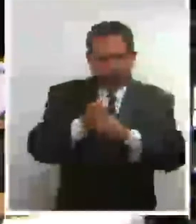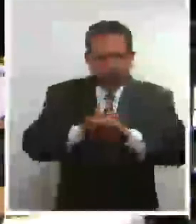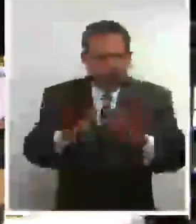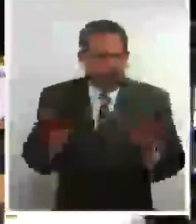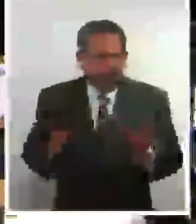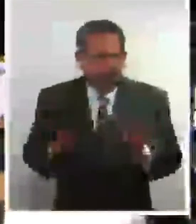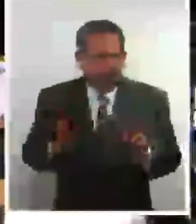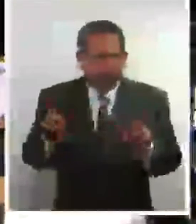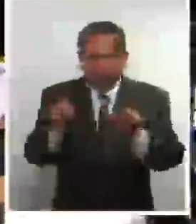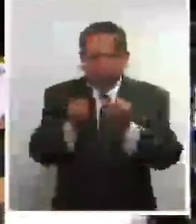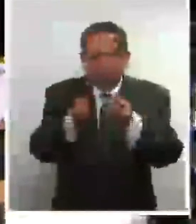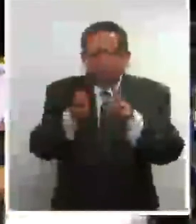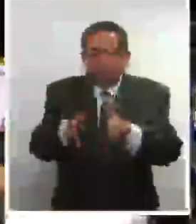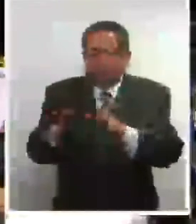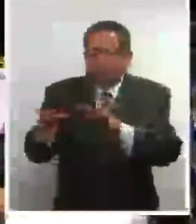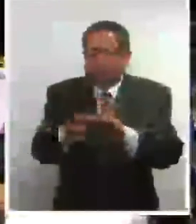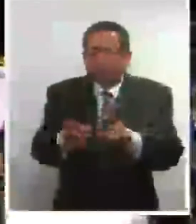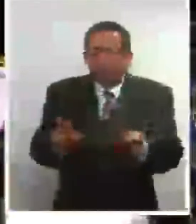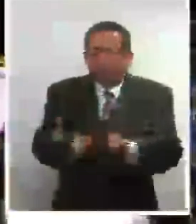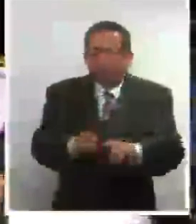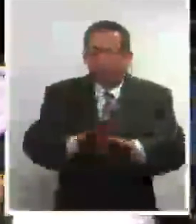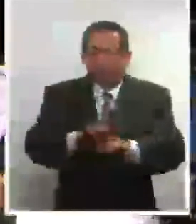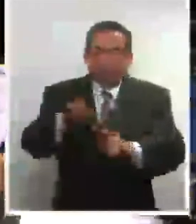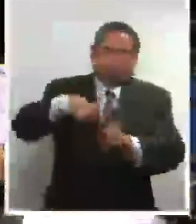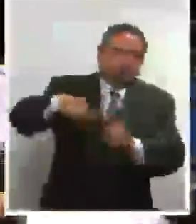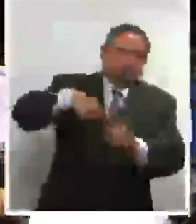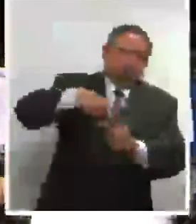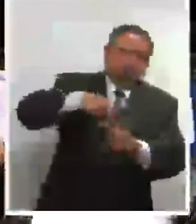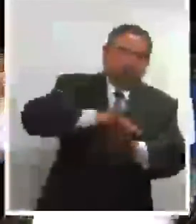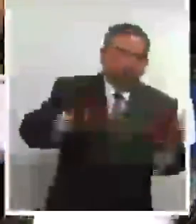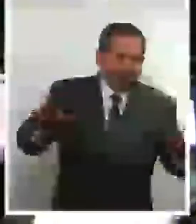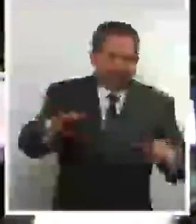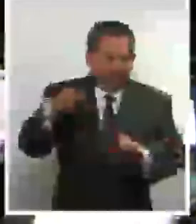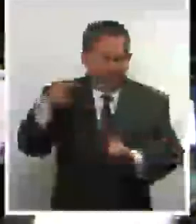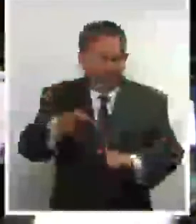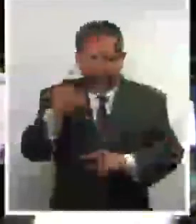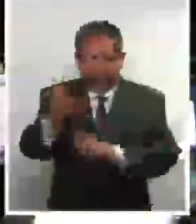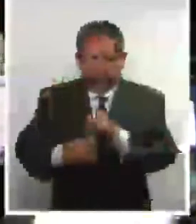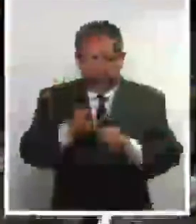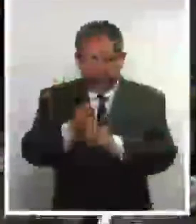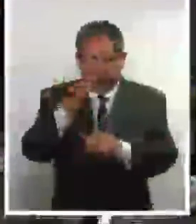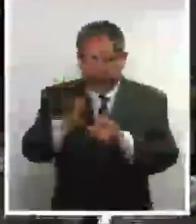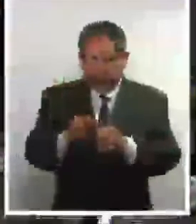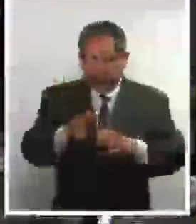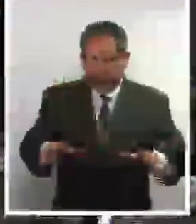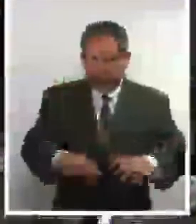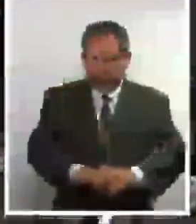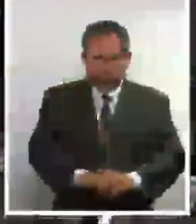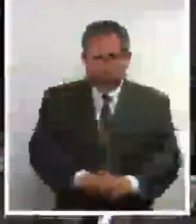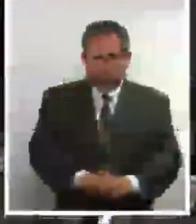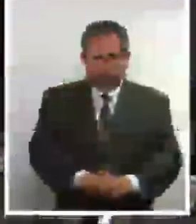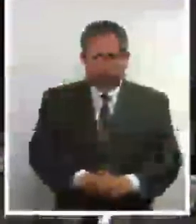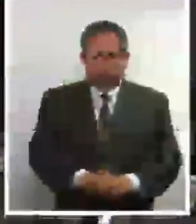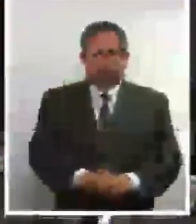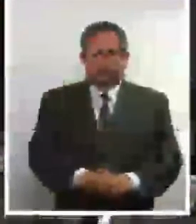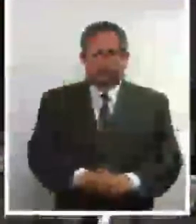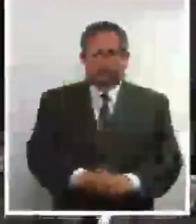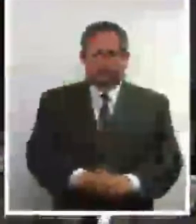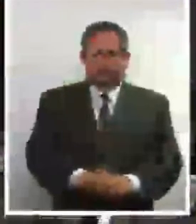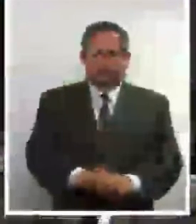10. Ajustémoslo al texto constitucional y no tenemos ningún problema. Con 5 años, nada más.